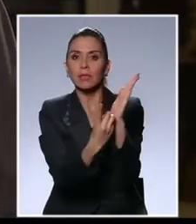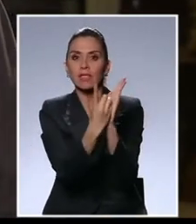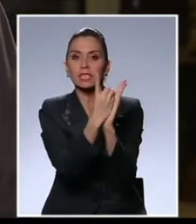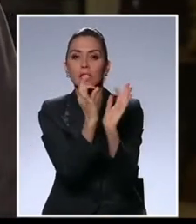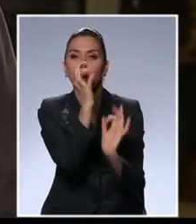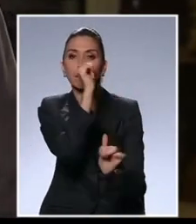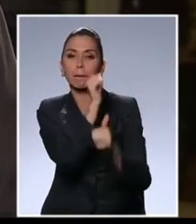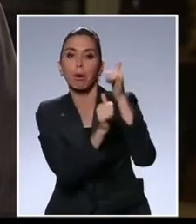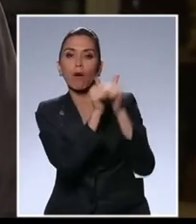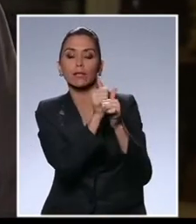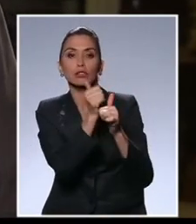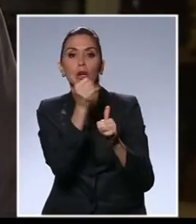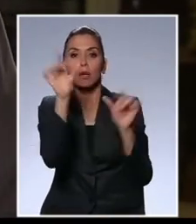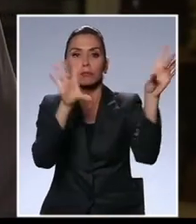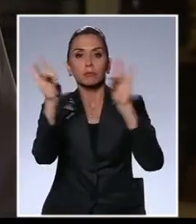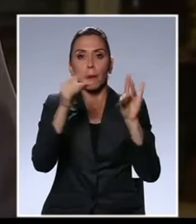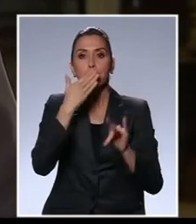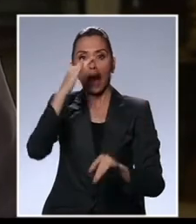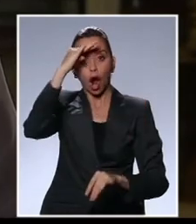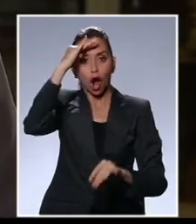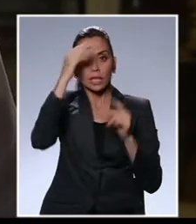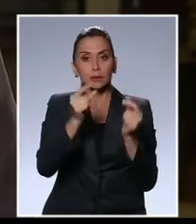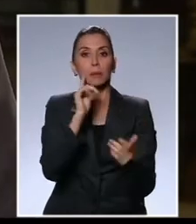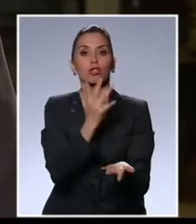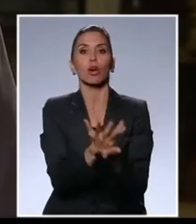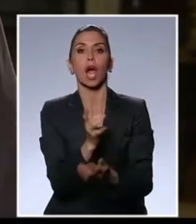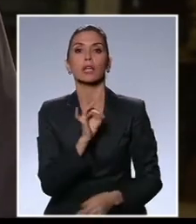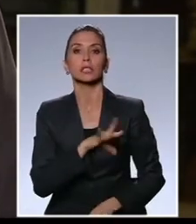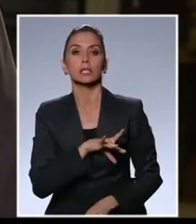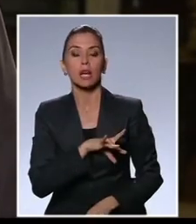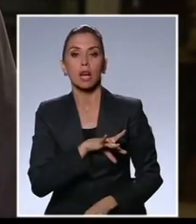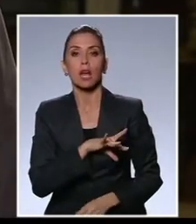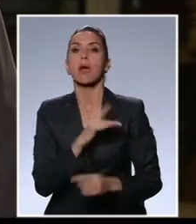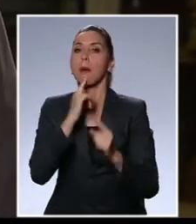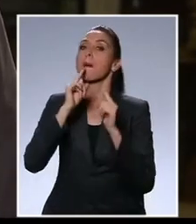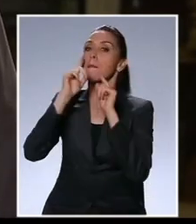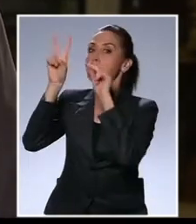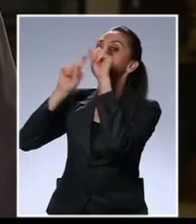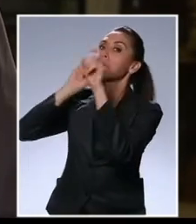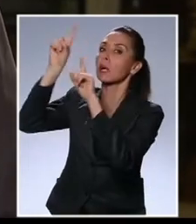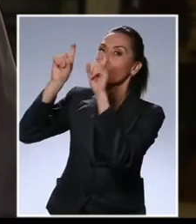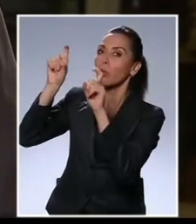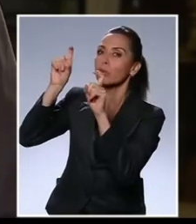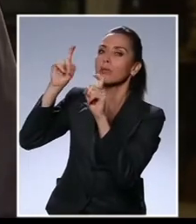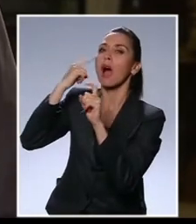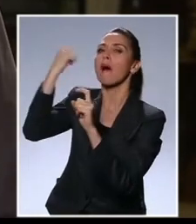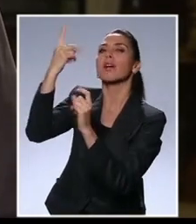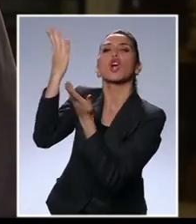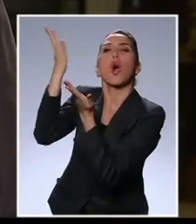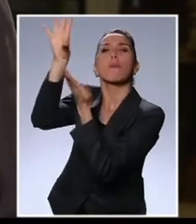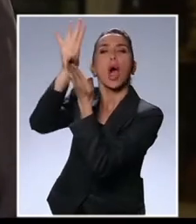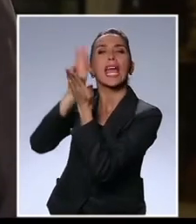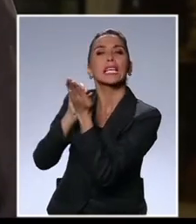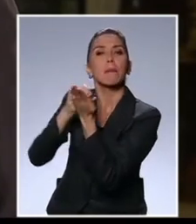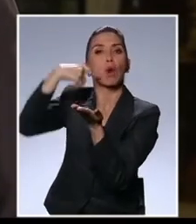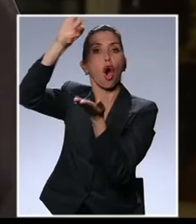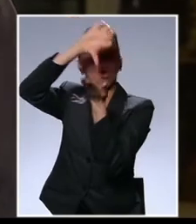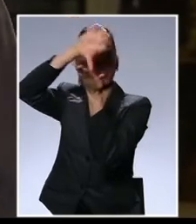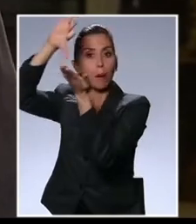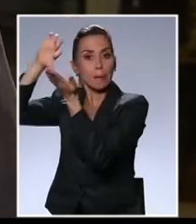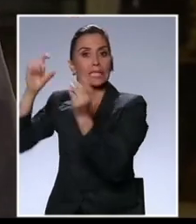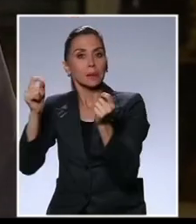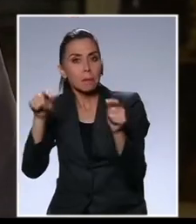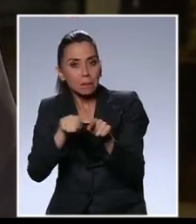profesionalismo por los mejores expertos que tiene chile hemos consultado también ejemplos de países que en circunstancias